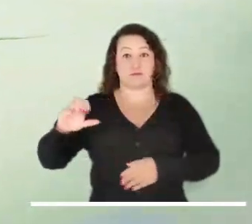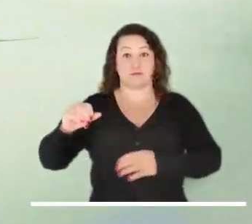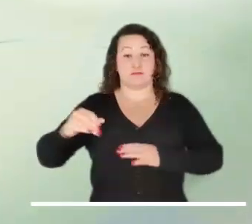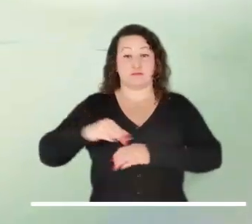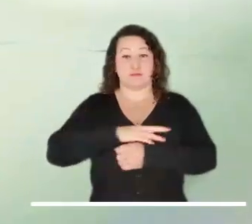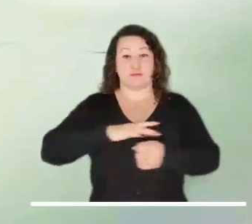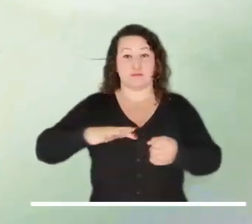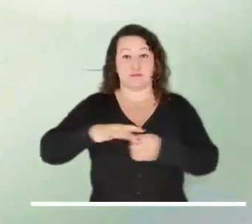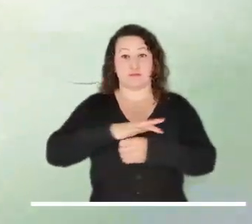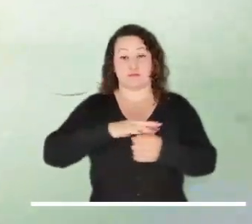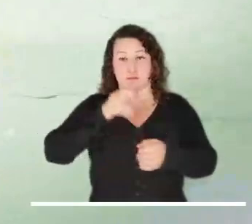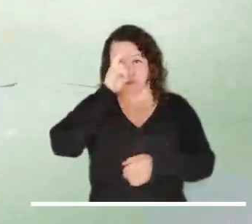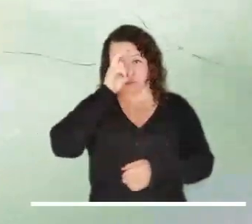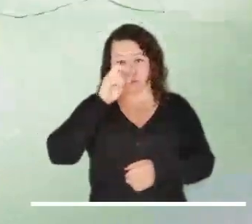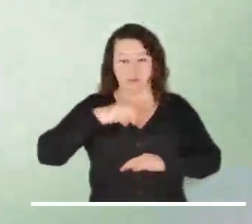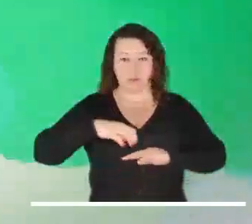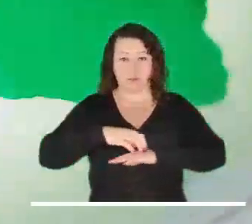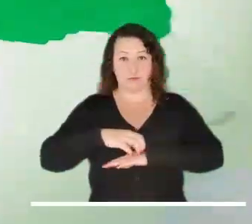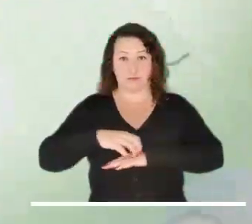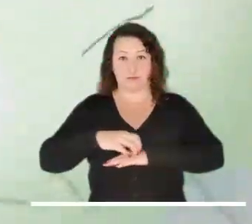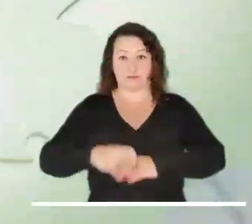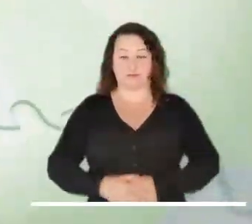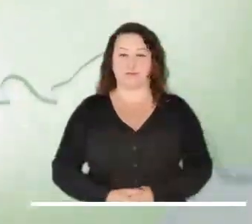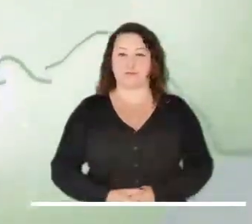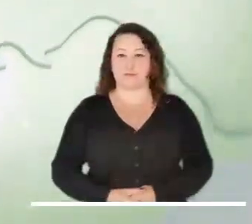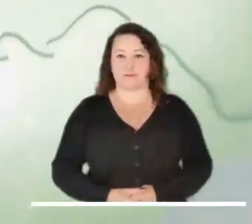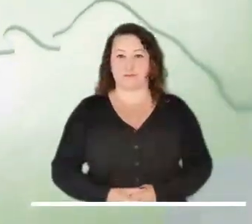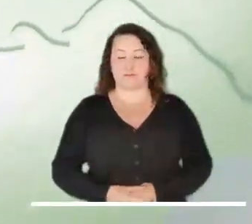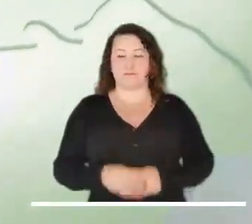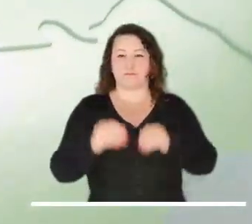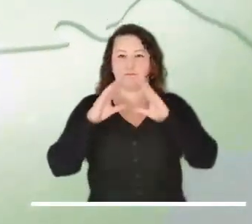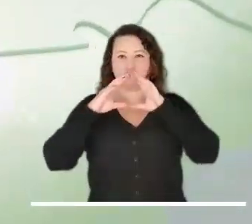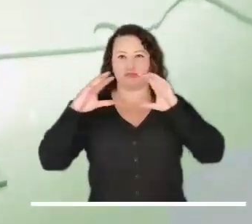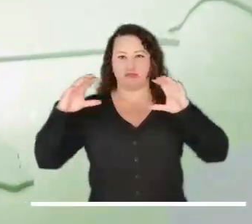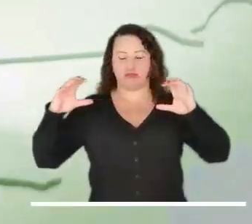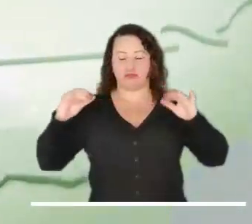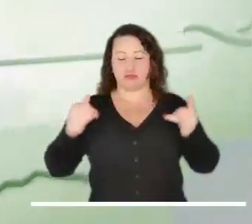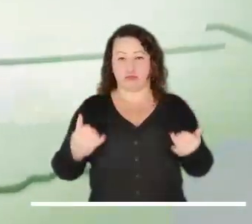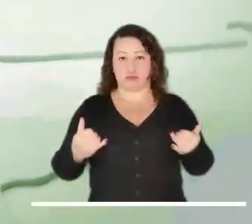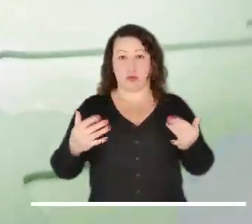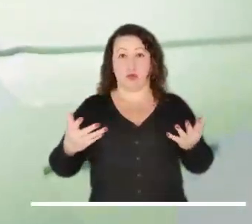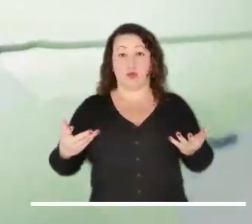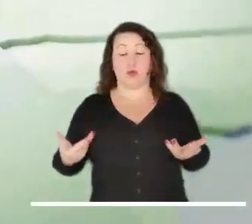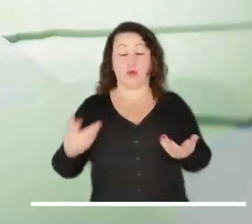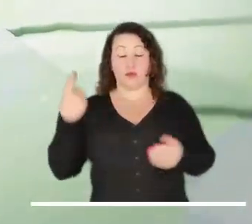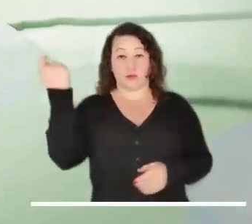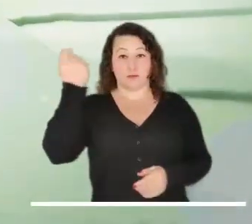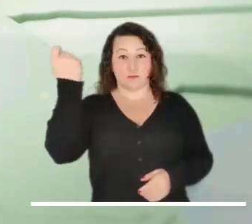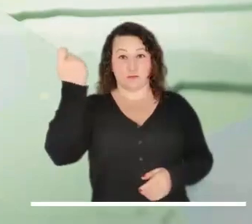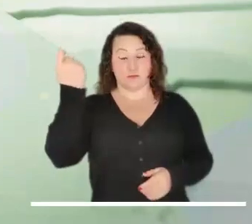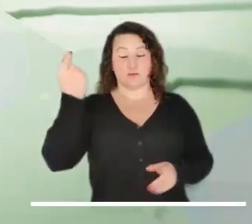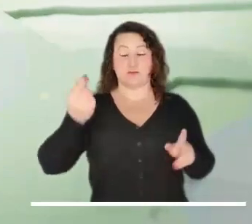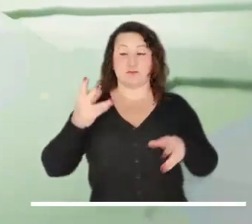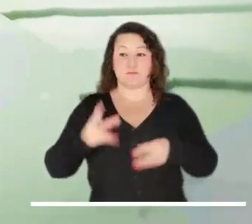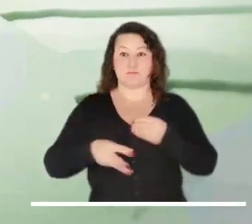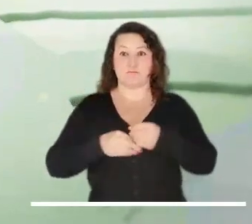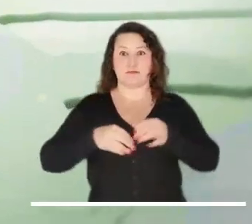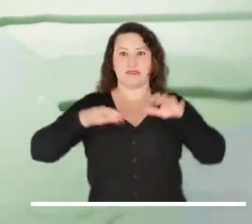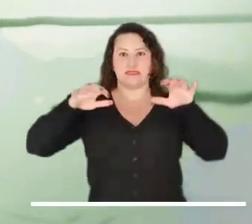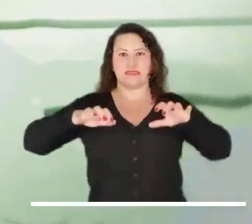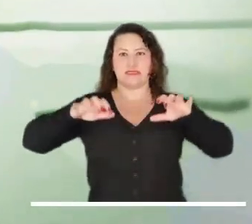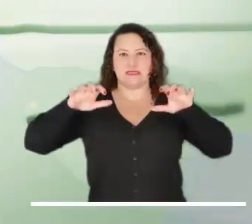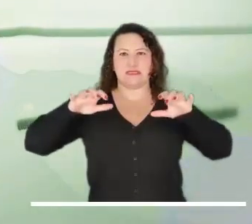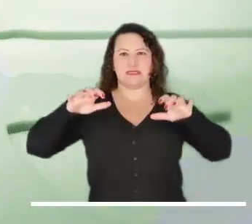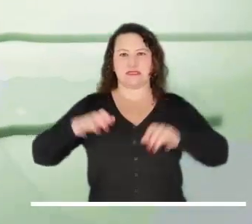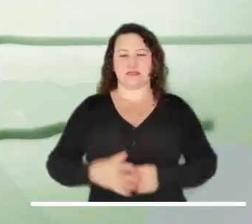Cafetero, Occidente de Cundinamarca y Norte de Tolima. Una mañana nublada promete en los llanos orientales, donde además se